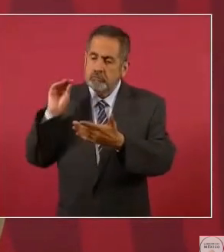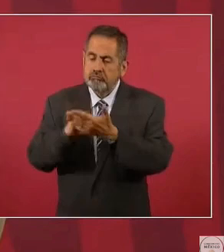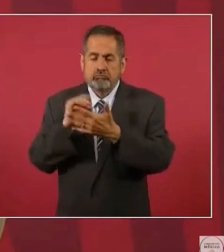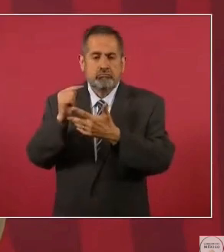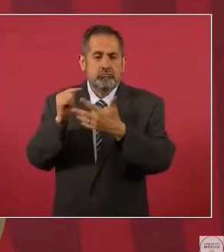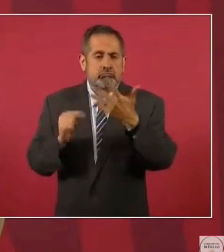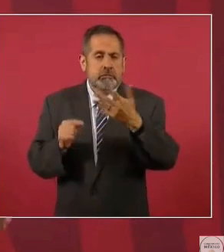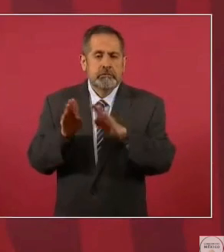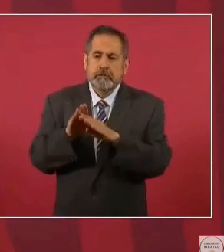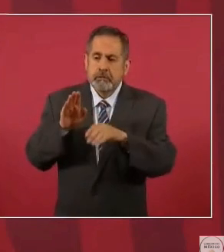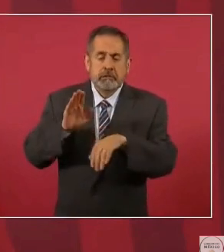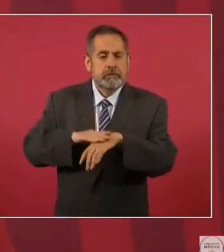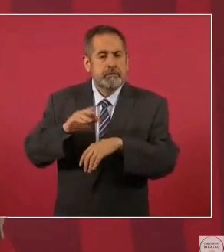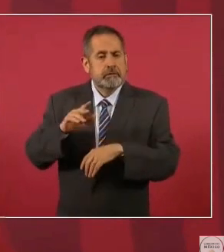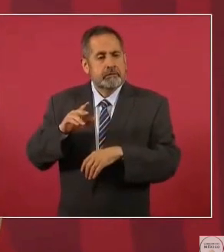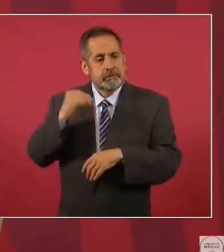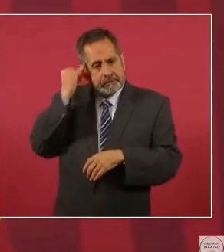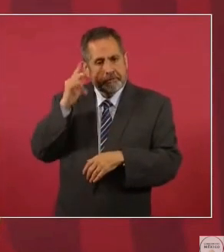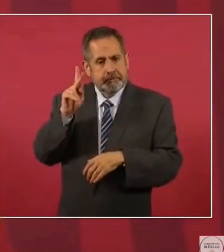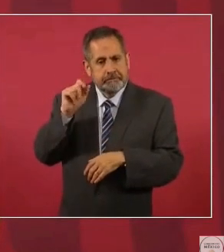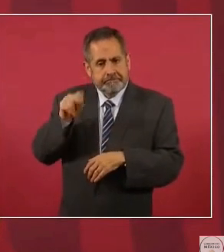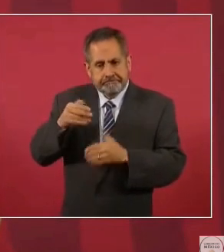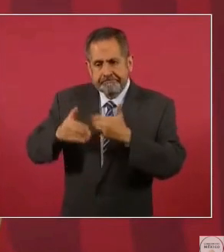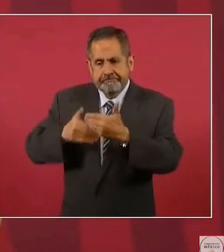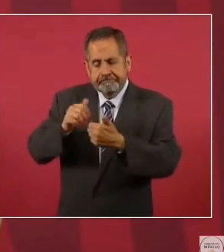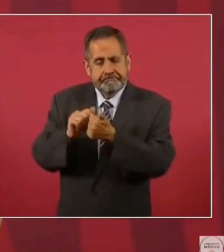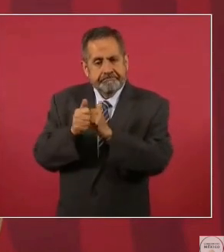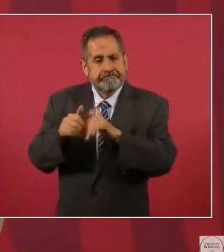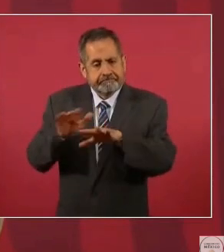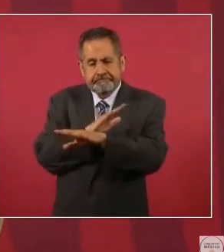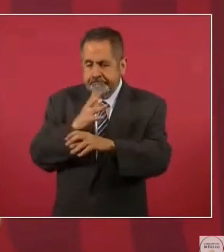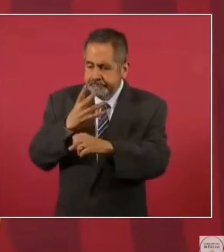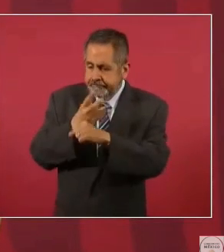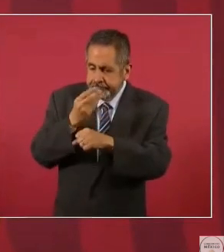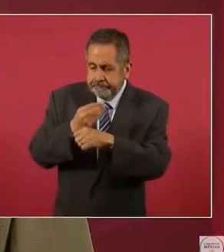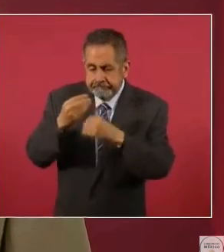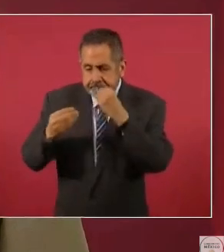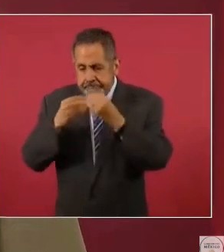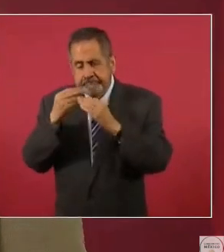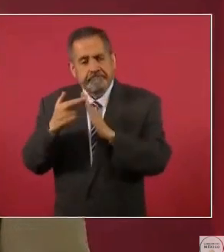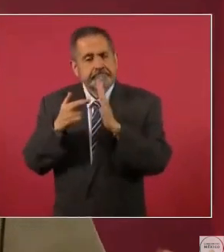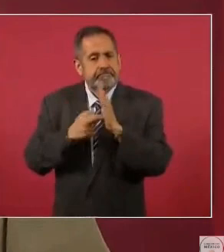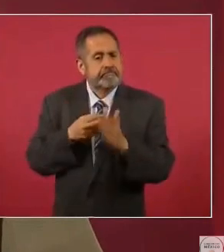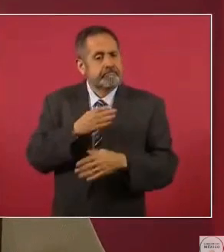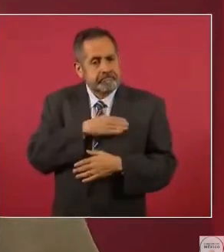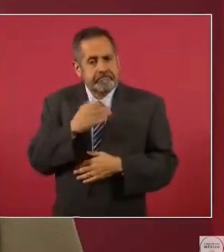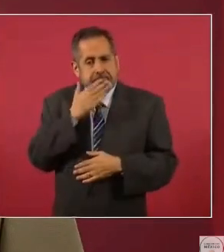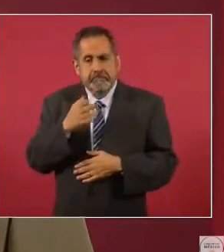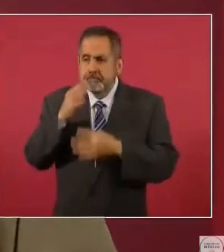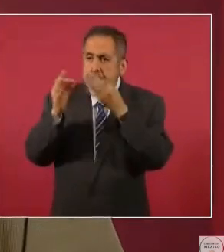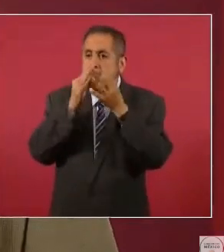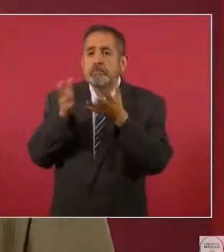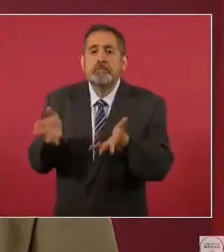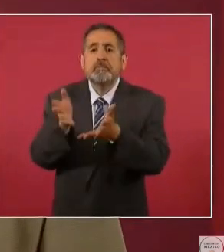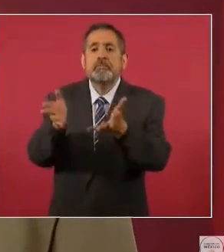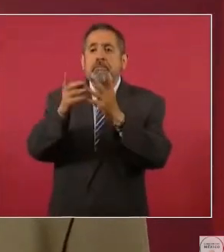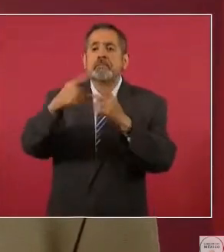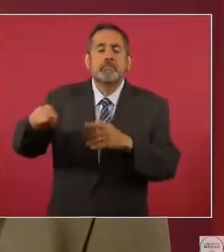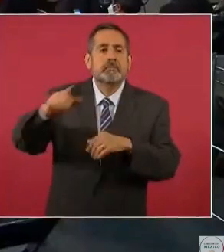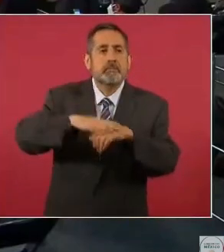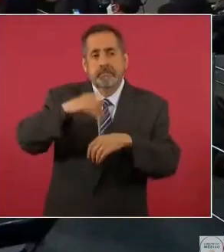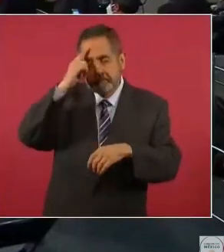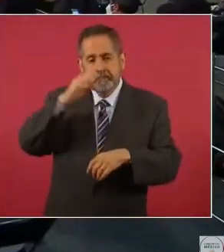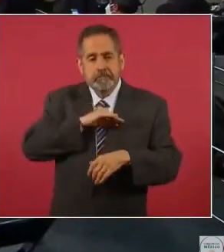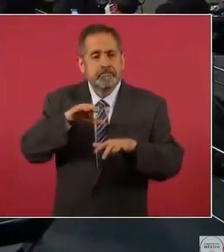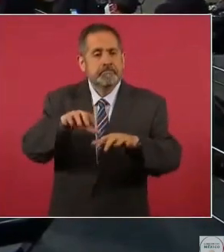implementando en esta gran estrategia de modificar el sistema agroalimentario y así promover o que las personas tengan mayor facilidad para